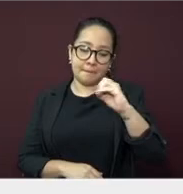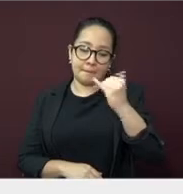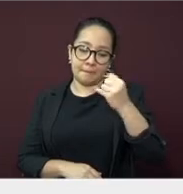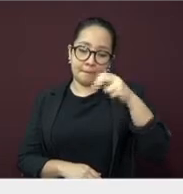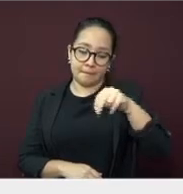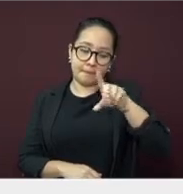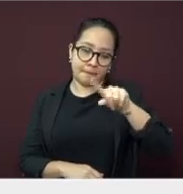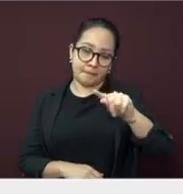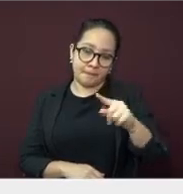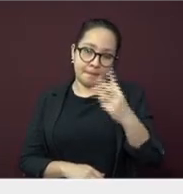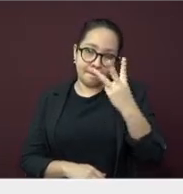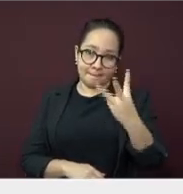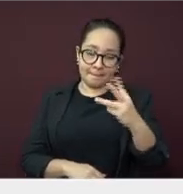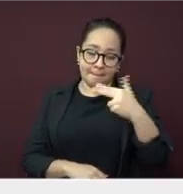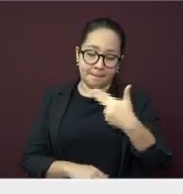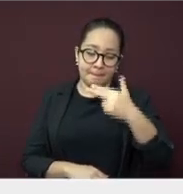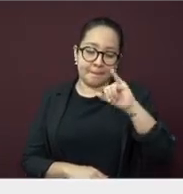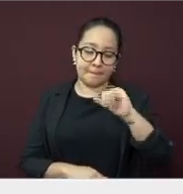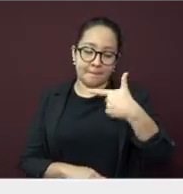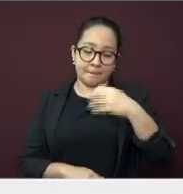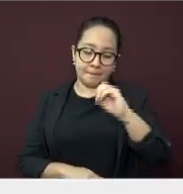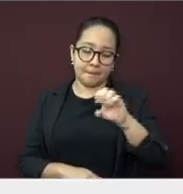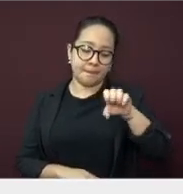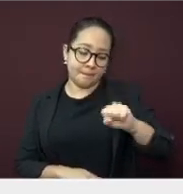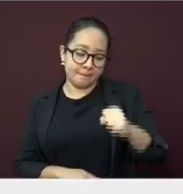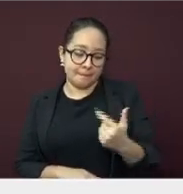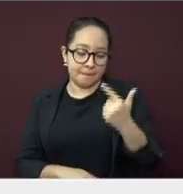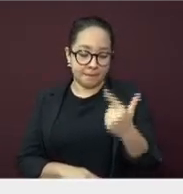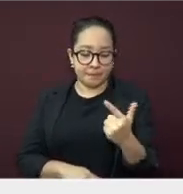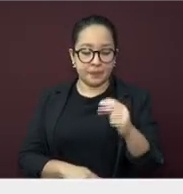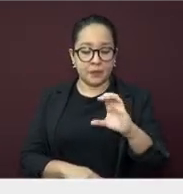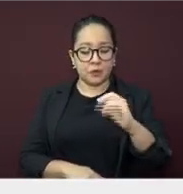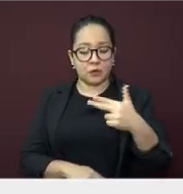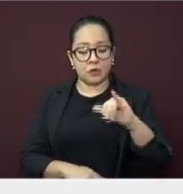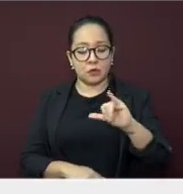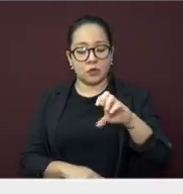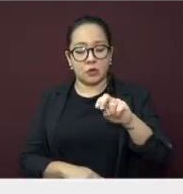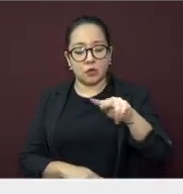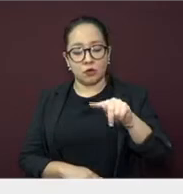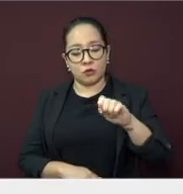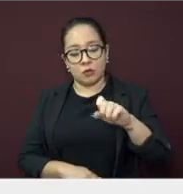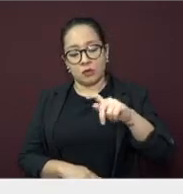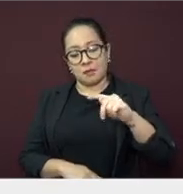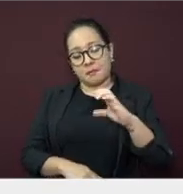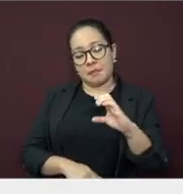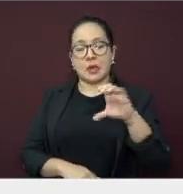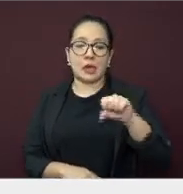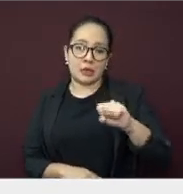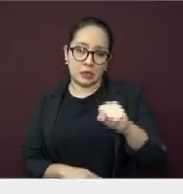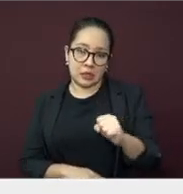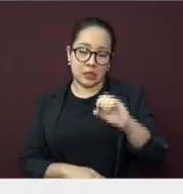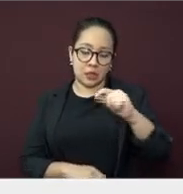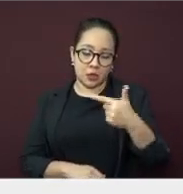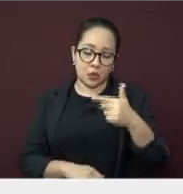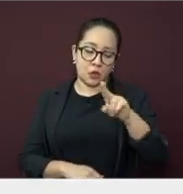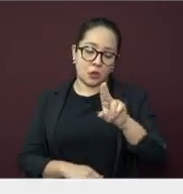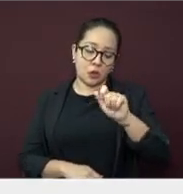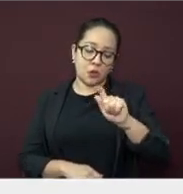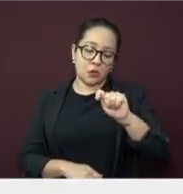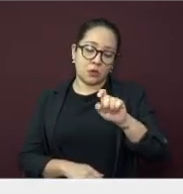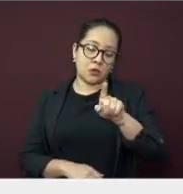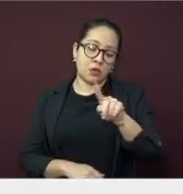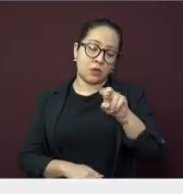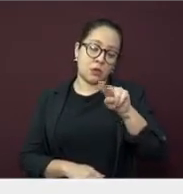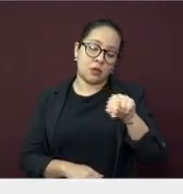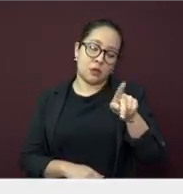el higo 67 chicontepec con 60 gutiérrez zamora con 58 y